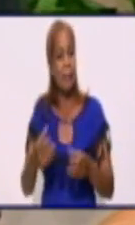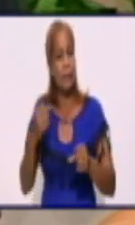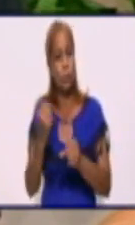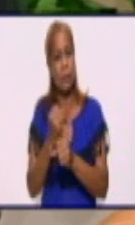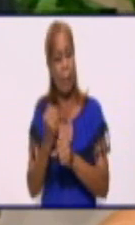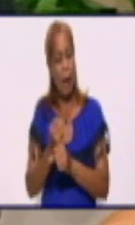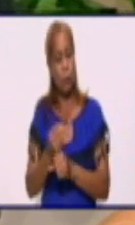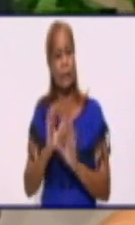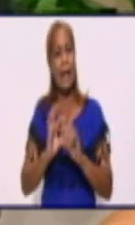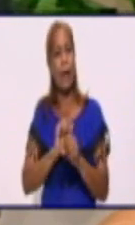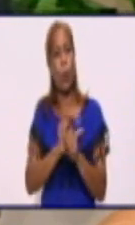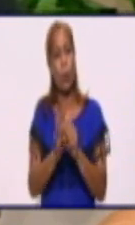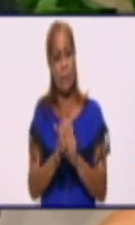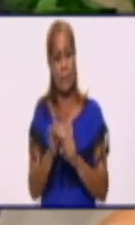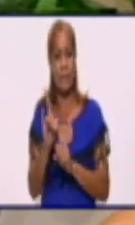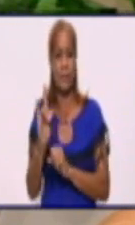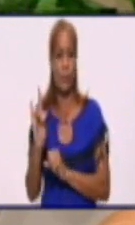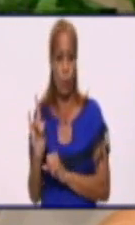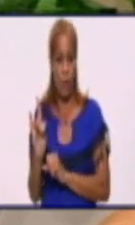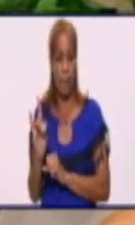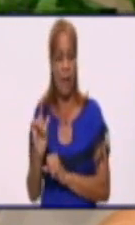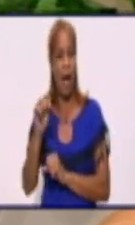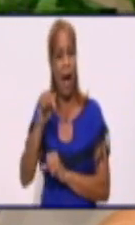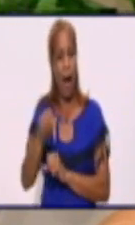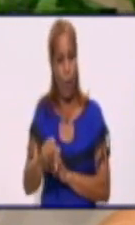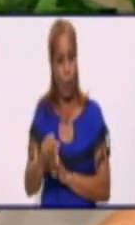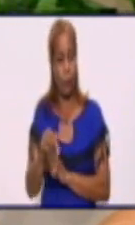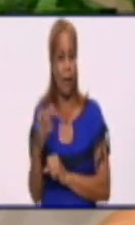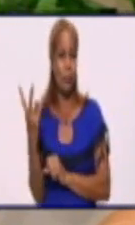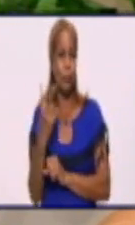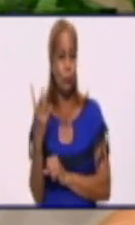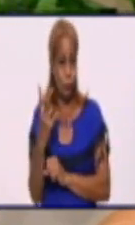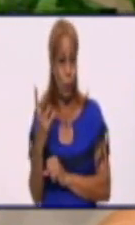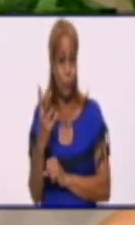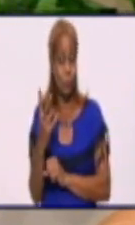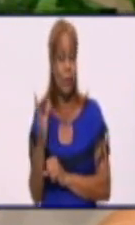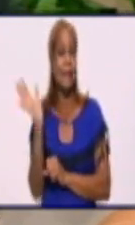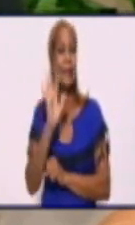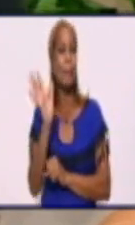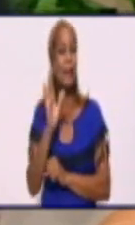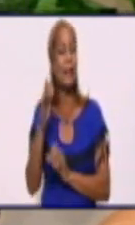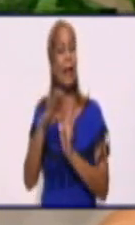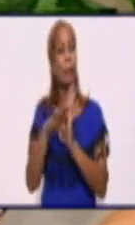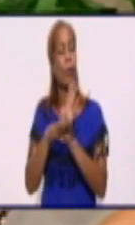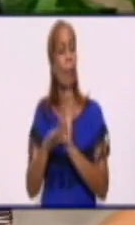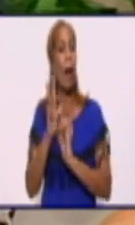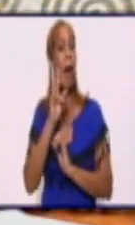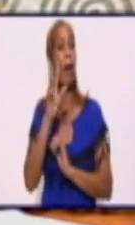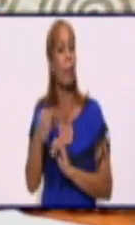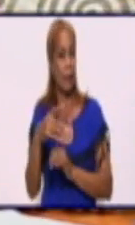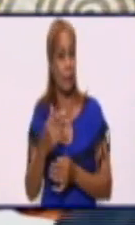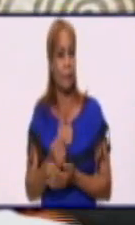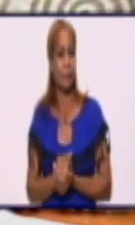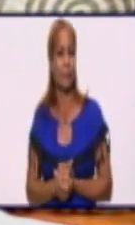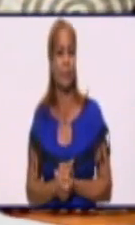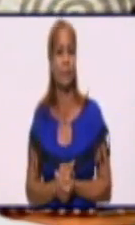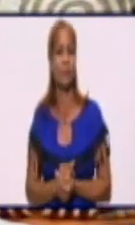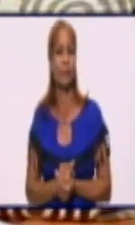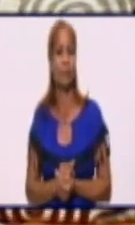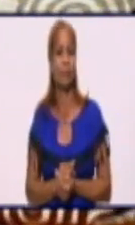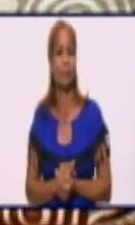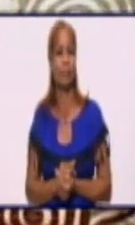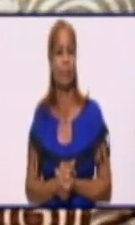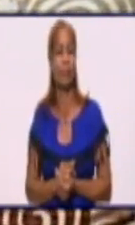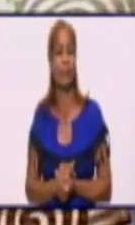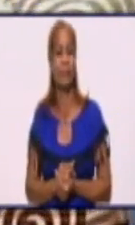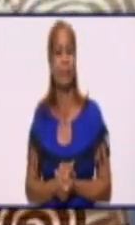COVID-19. Ahora en el guión dice que Arturito y Manuel despiden el programa. Vamos a ver. Es para aquella cámara, A